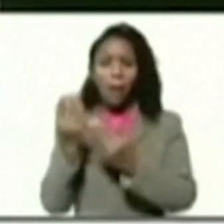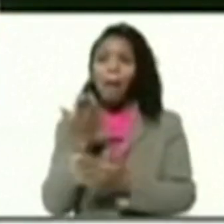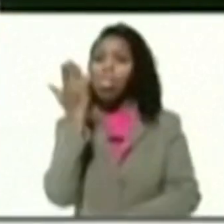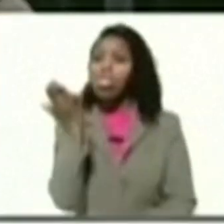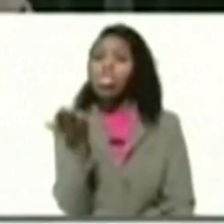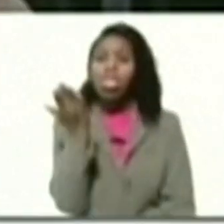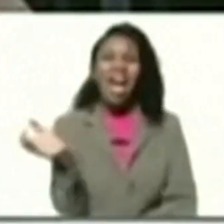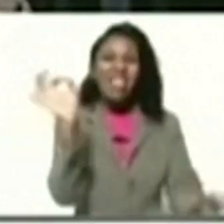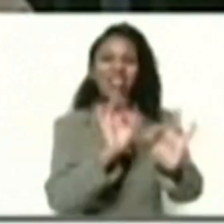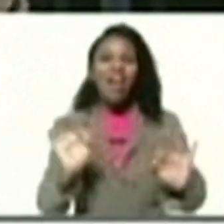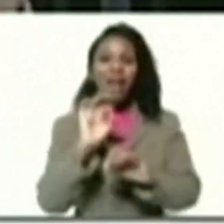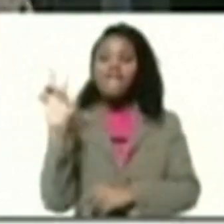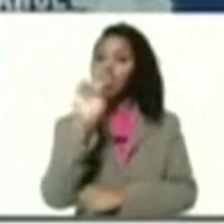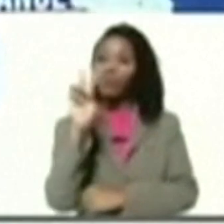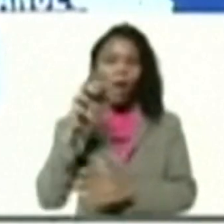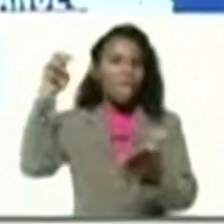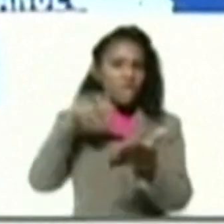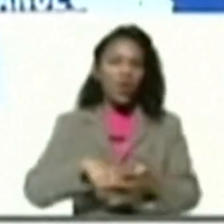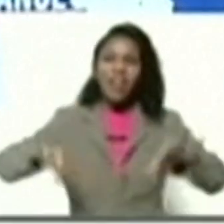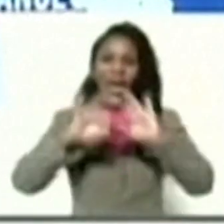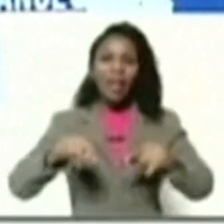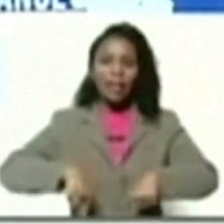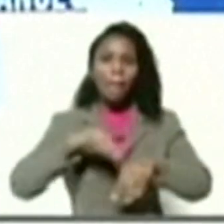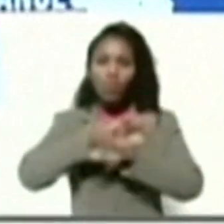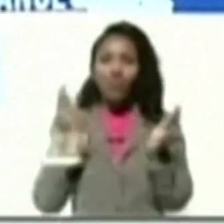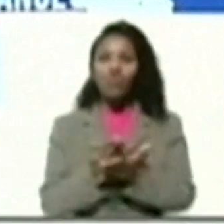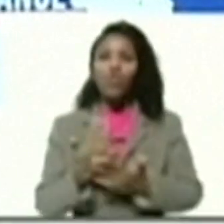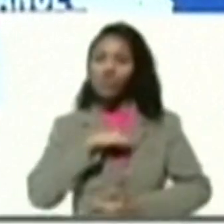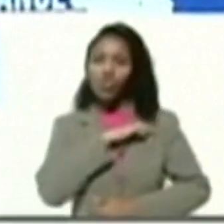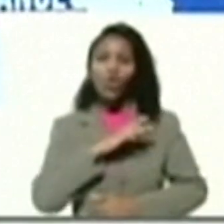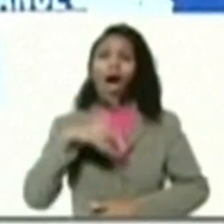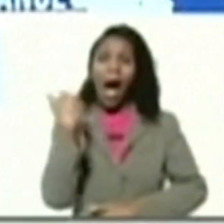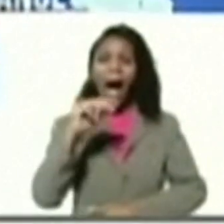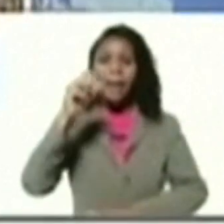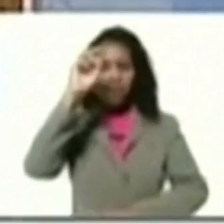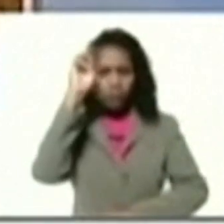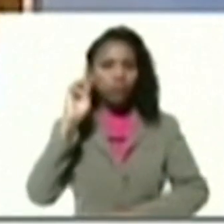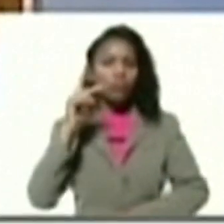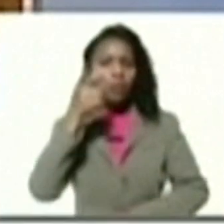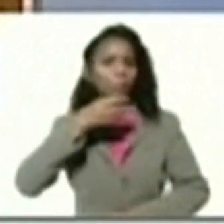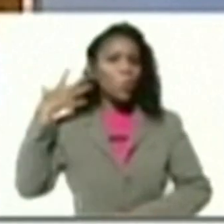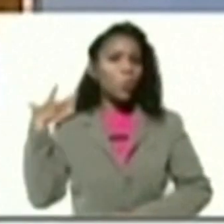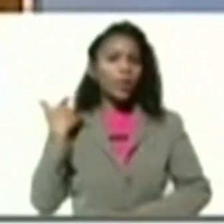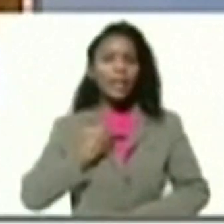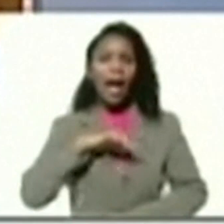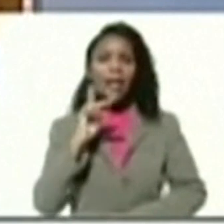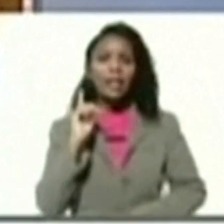nadie venezolanos en la rodilla a nadie en este mundo tenemos de entidad y tenemos recursos